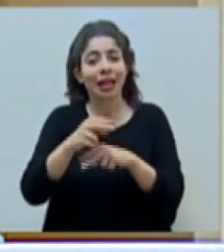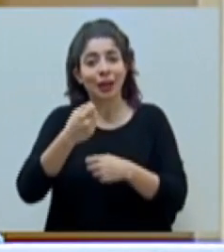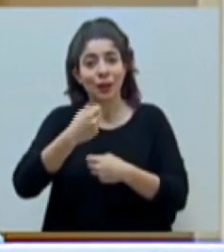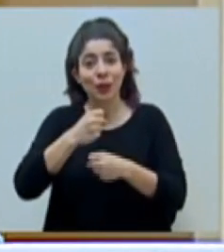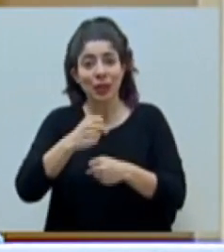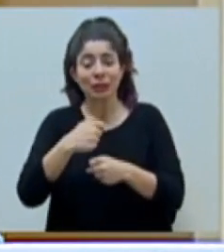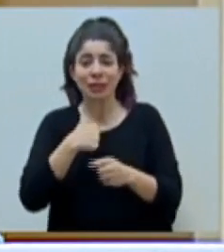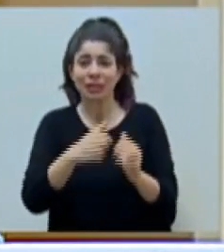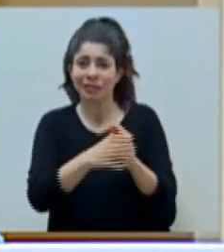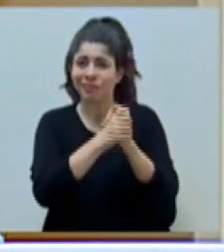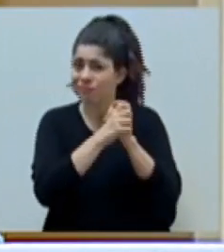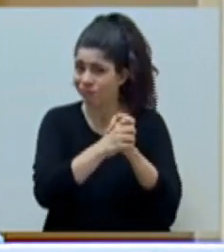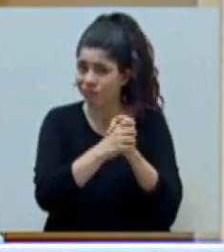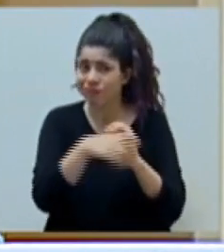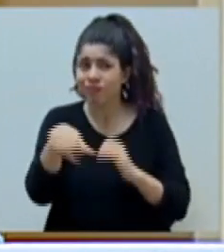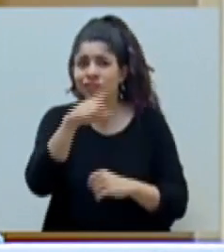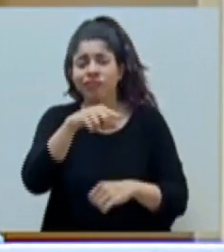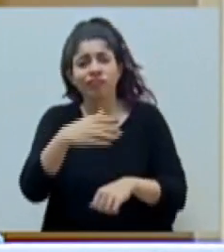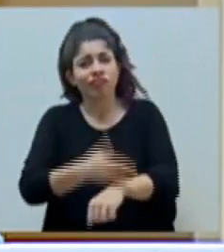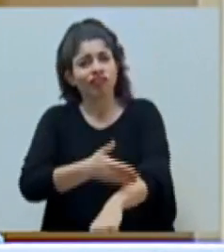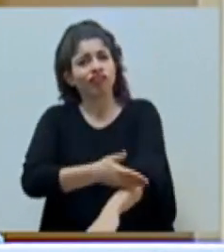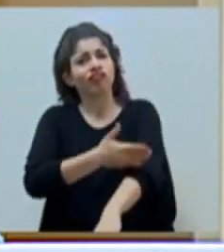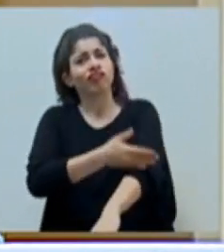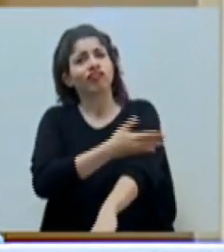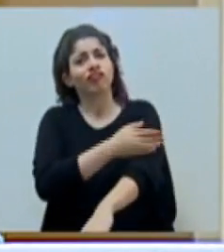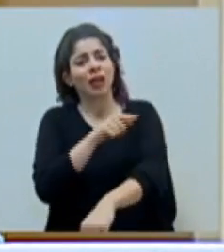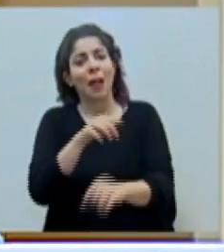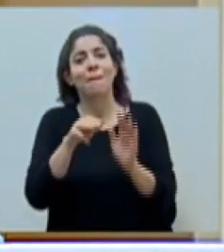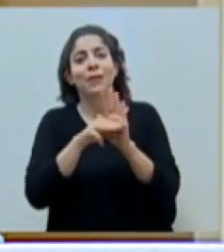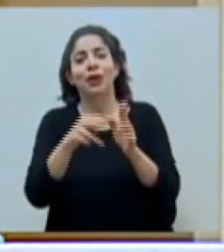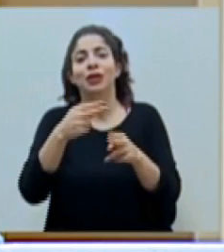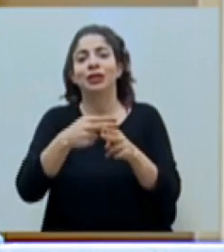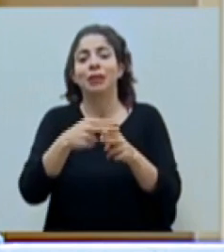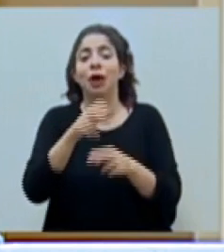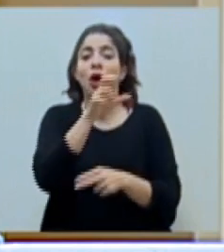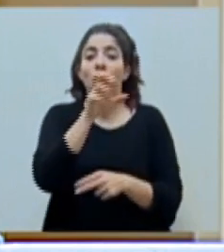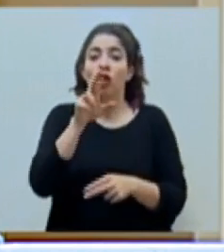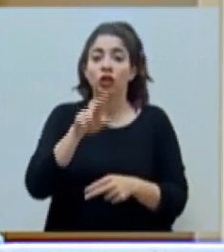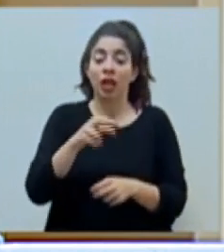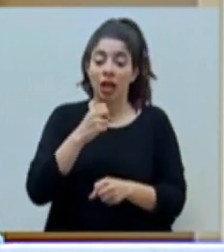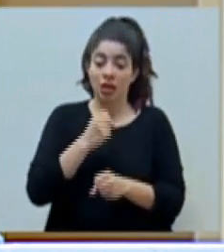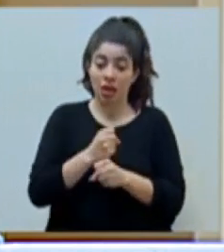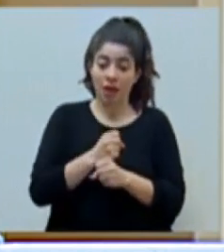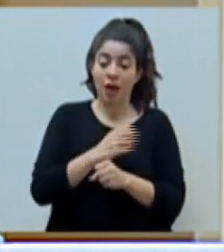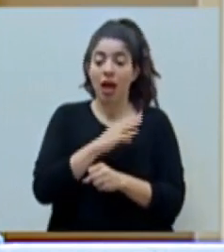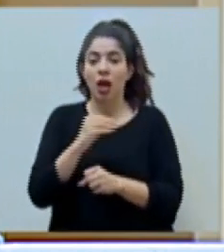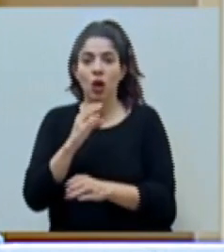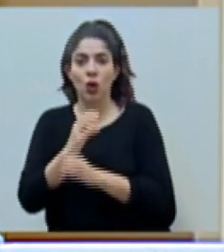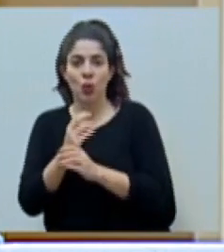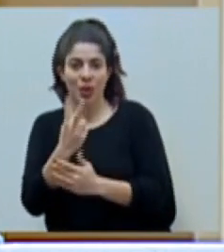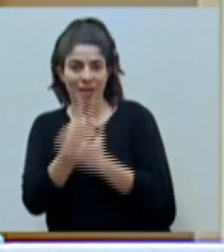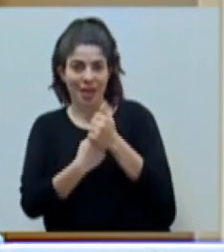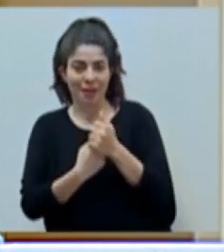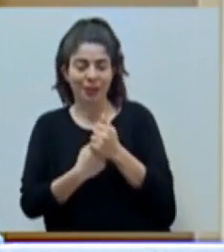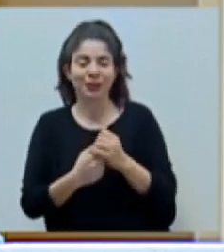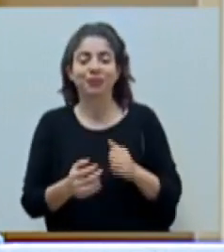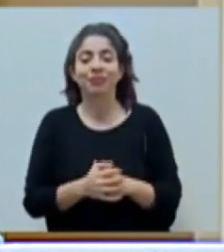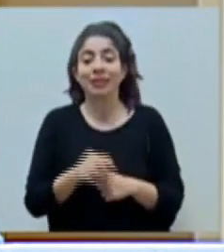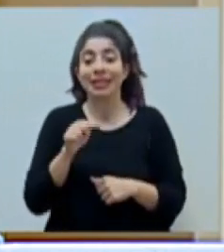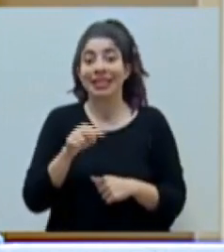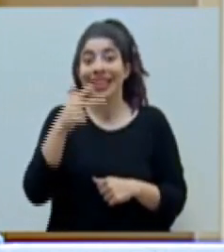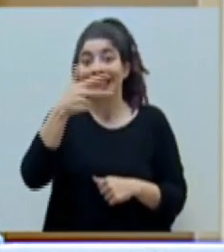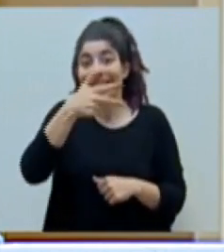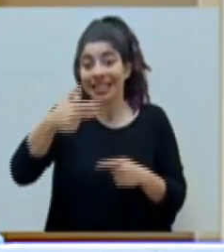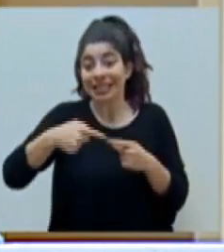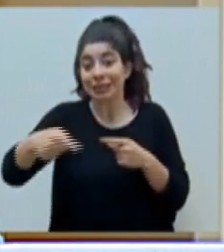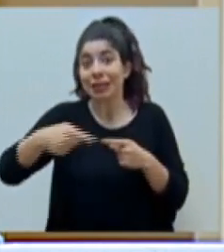municipales que avanzan en el modelo Costa Rica Trabaja y Se Cuida. Las próximas 3 semanas van a ser clave